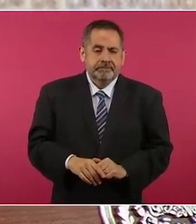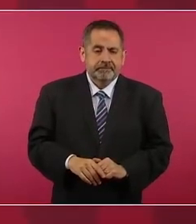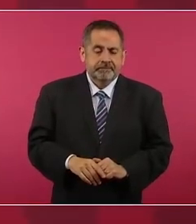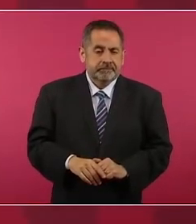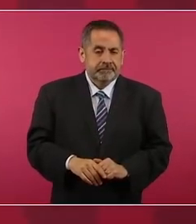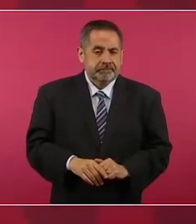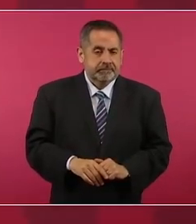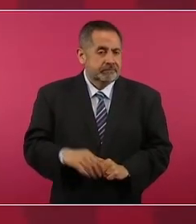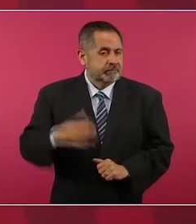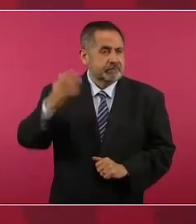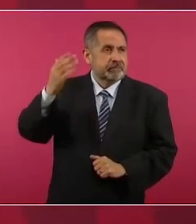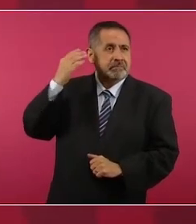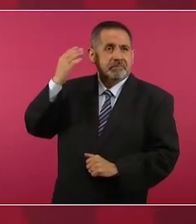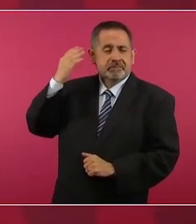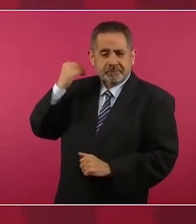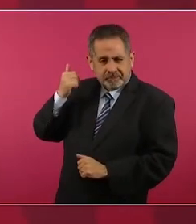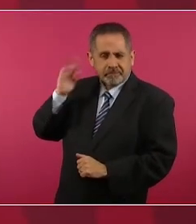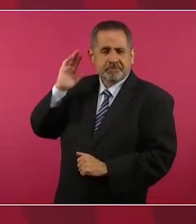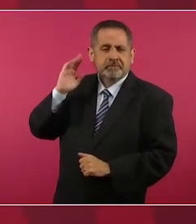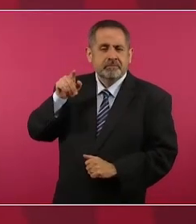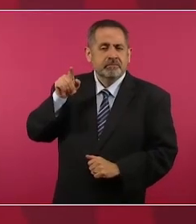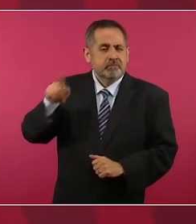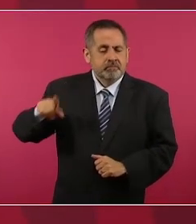Antes el gobierno estaba